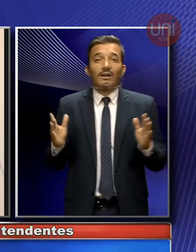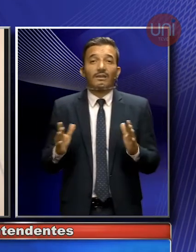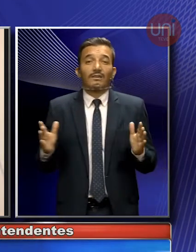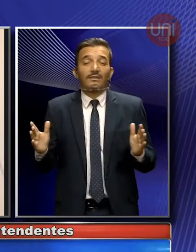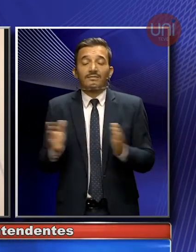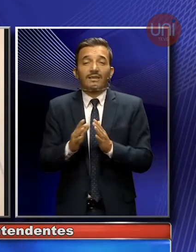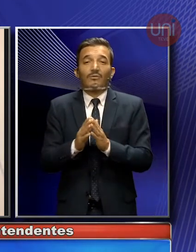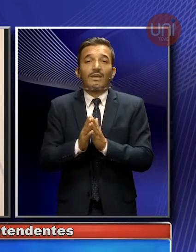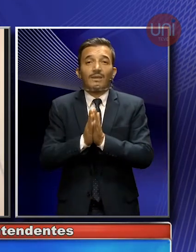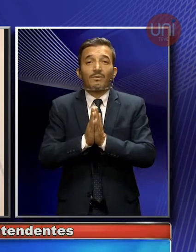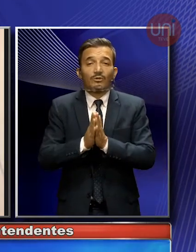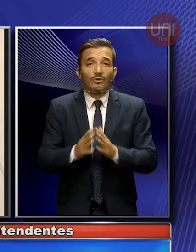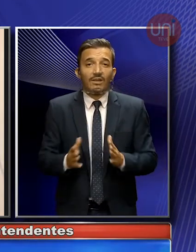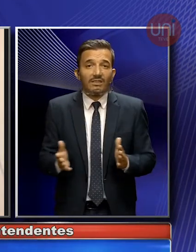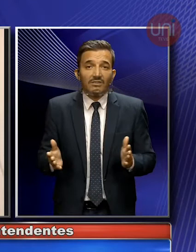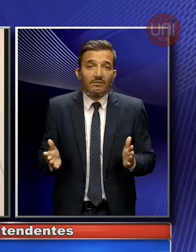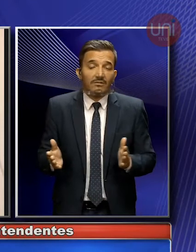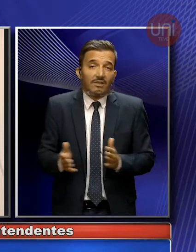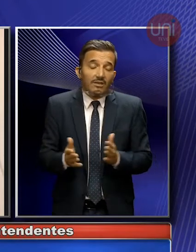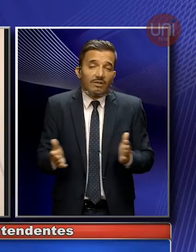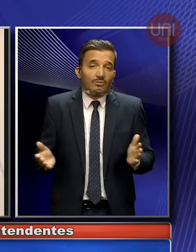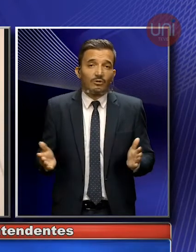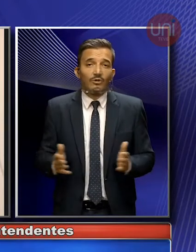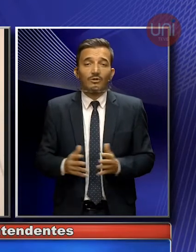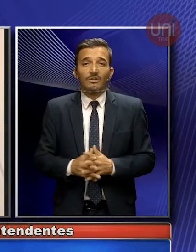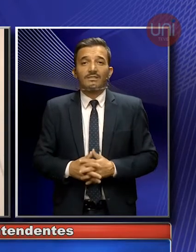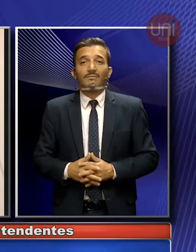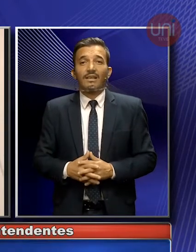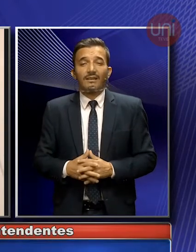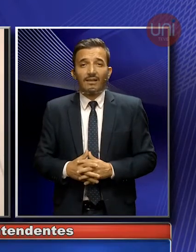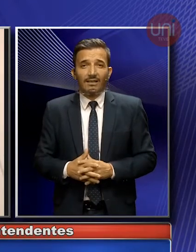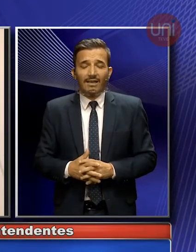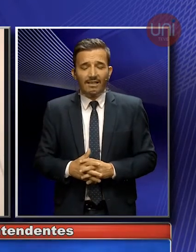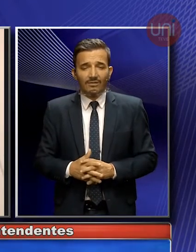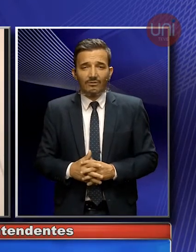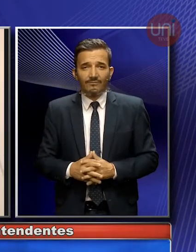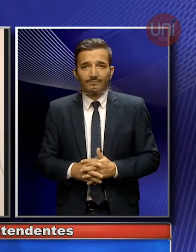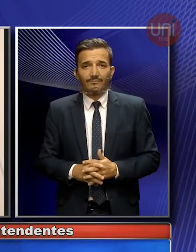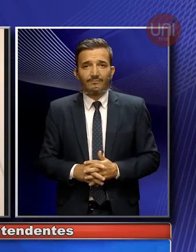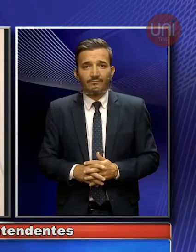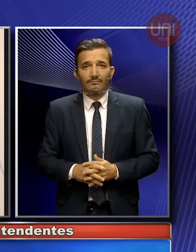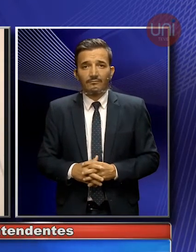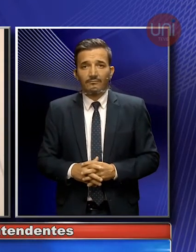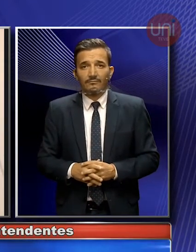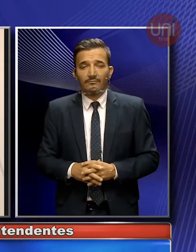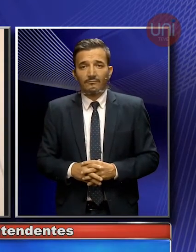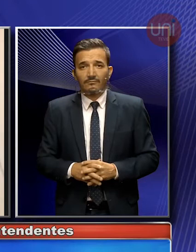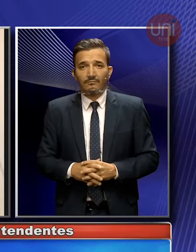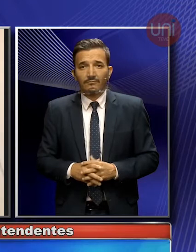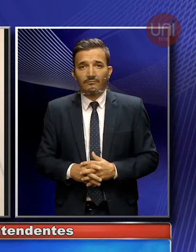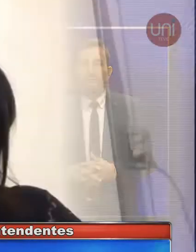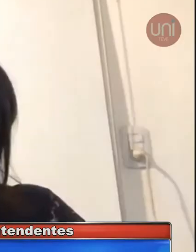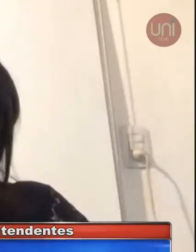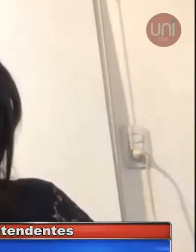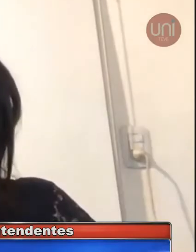que sea un ejemplo del protocolo argentino, que creo que es un protocolo similar al resto, ¿no? Así es. Bueno, hay